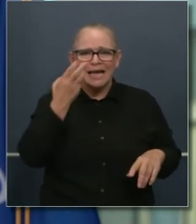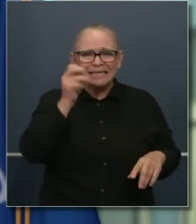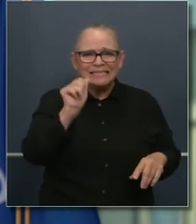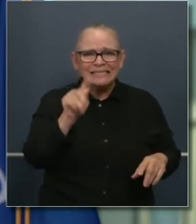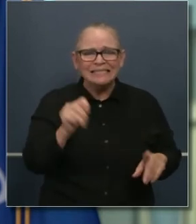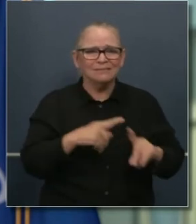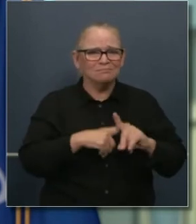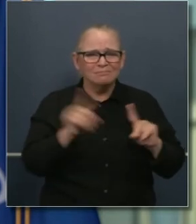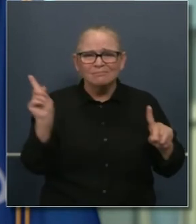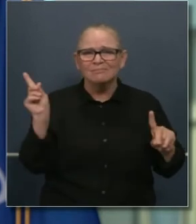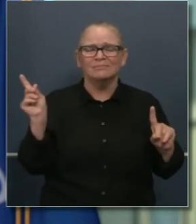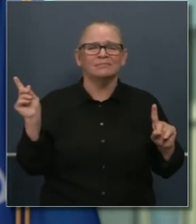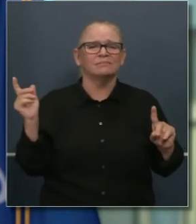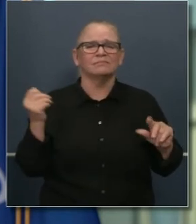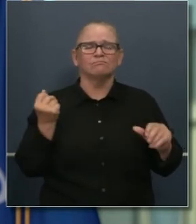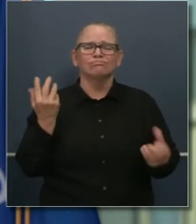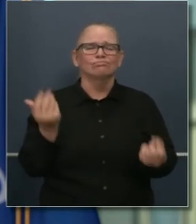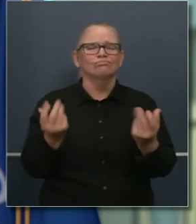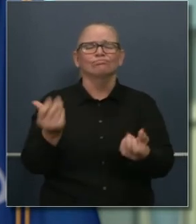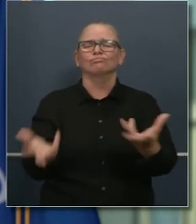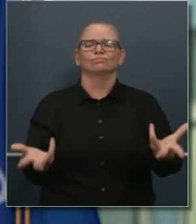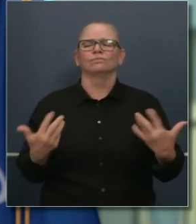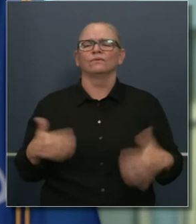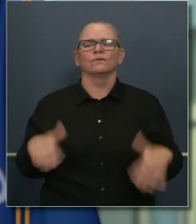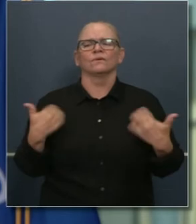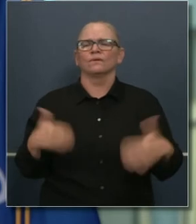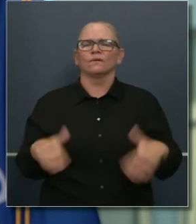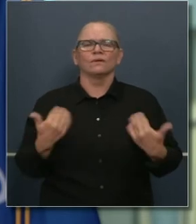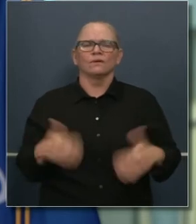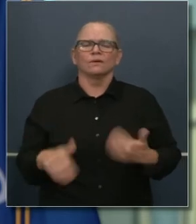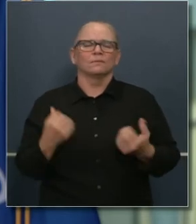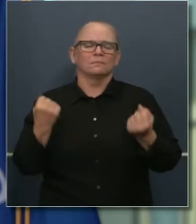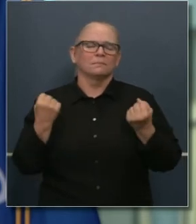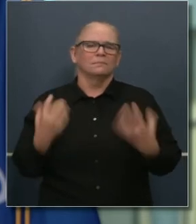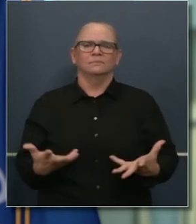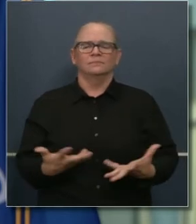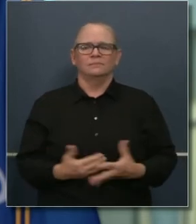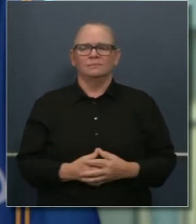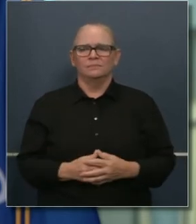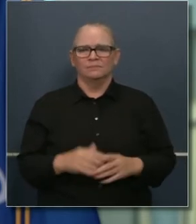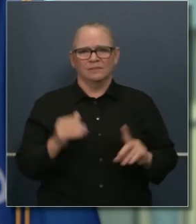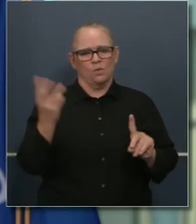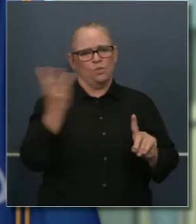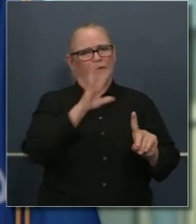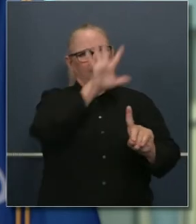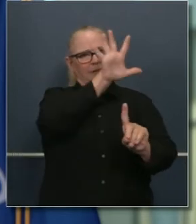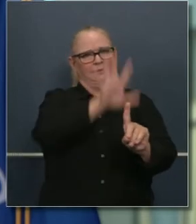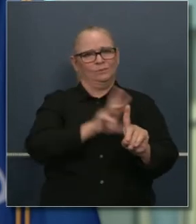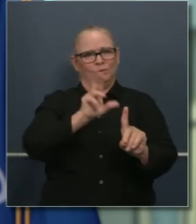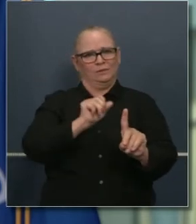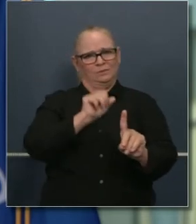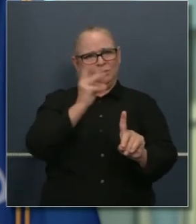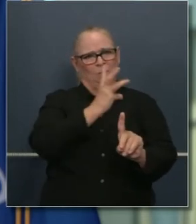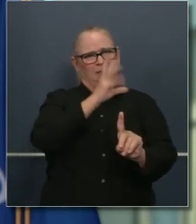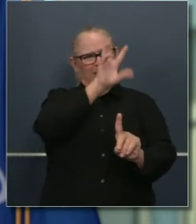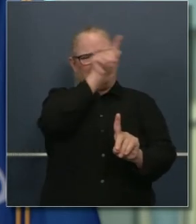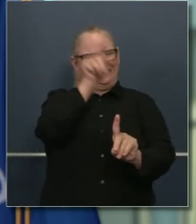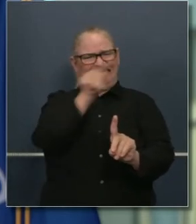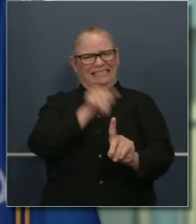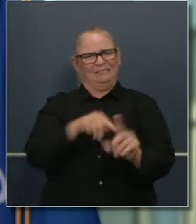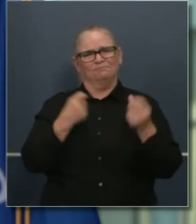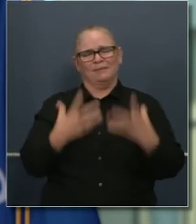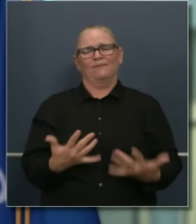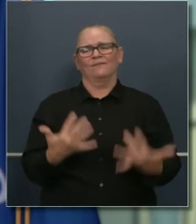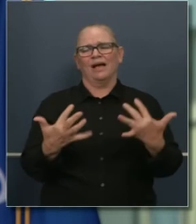de calor que hemos viviendo los las cúpulas de calor no solamente en el estado pero a través del oeste del país pues hemos sido claros